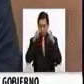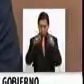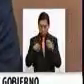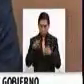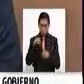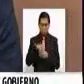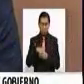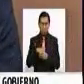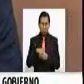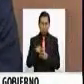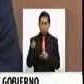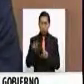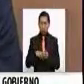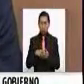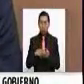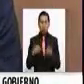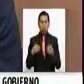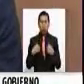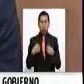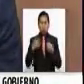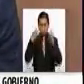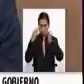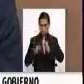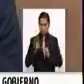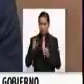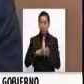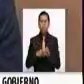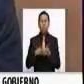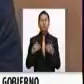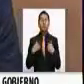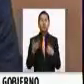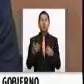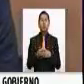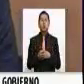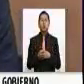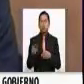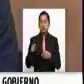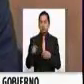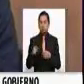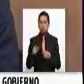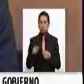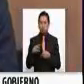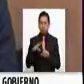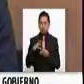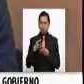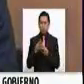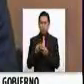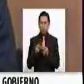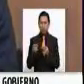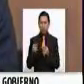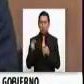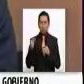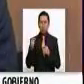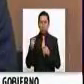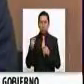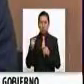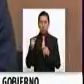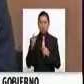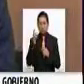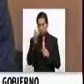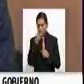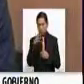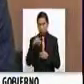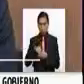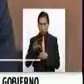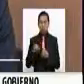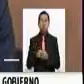campo se ha determinado que se trata de de pasta base de cocaína estamos